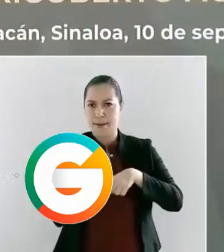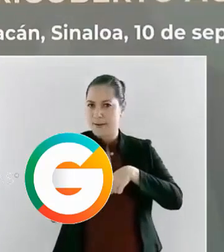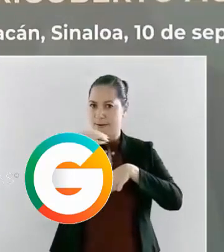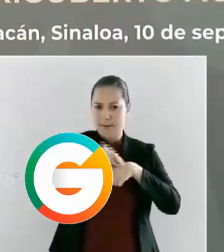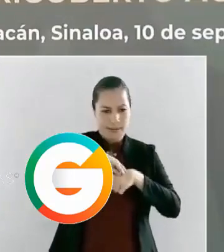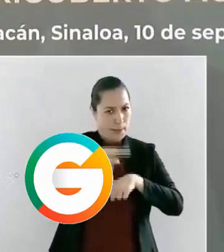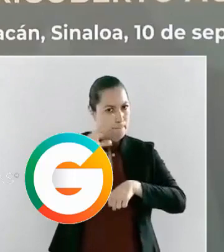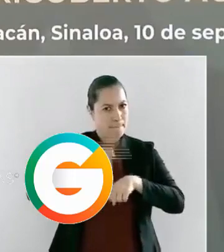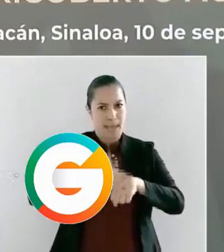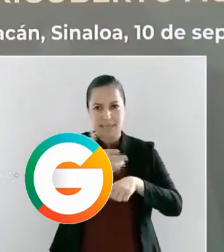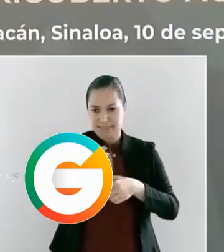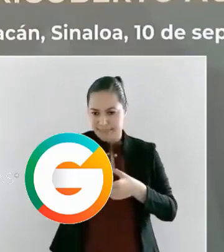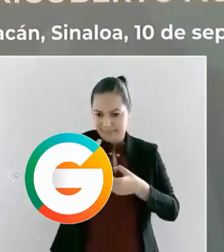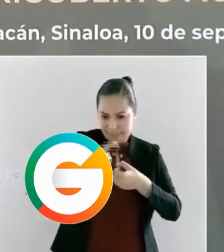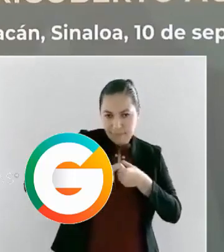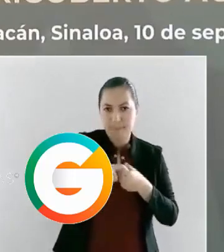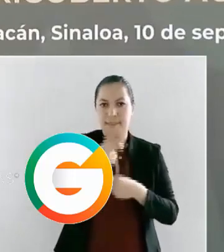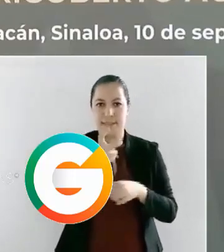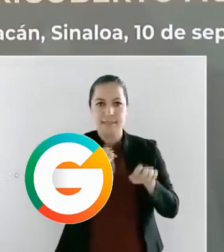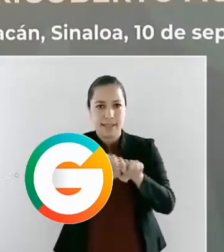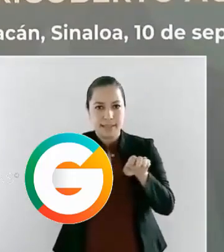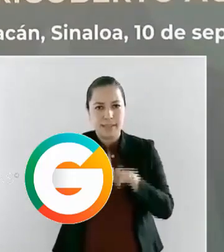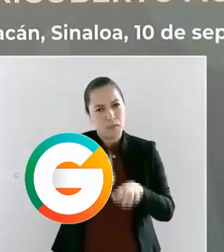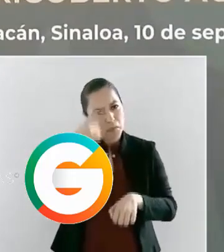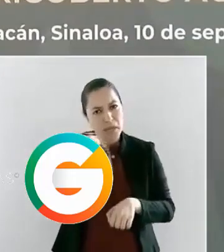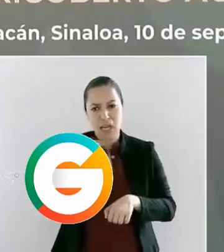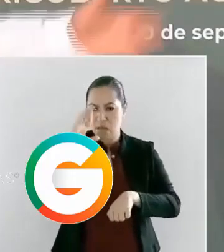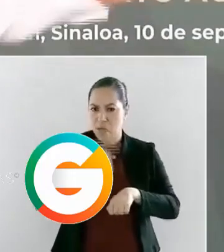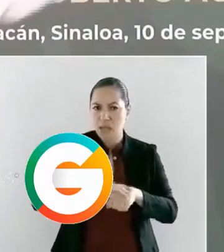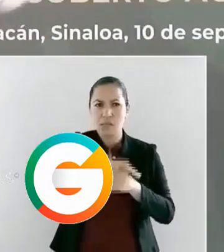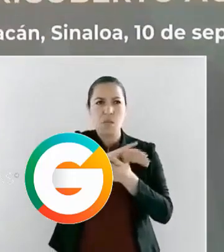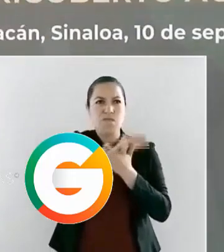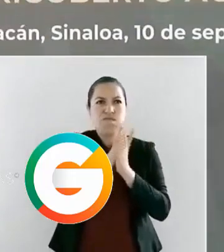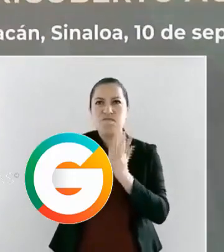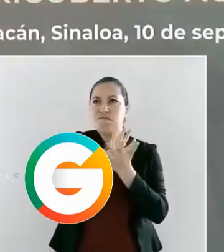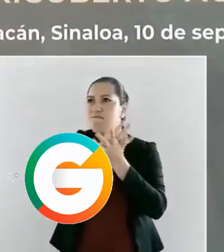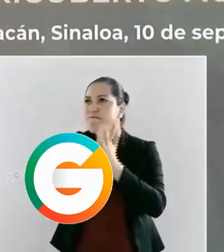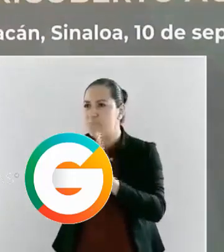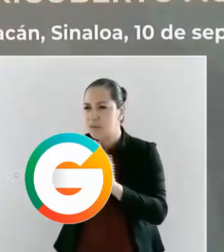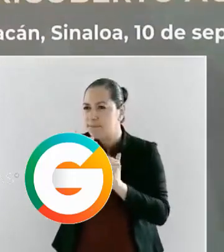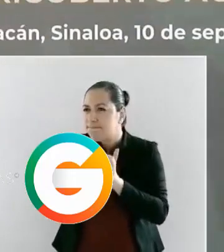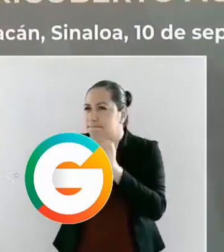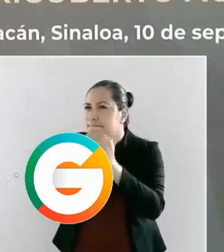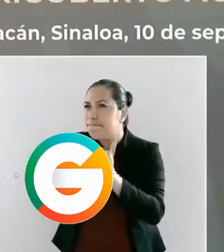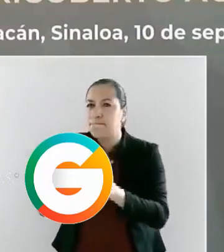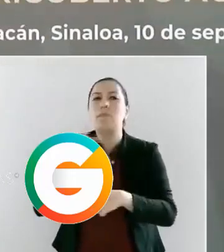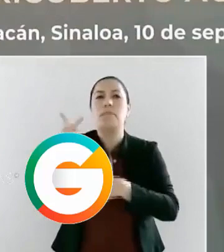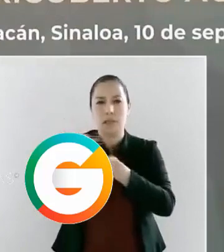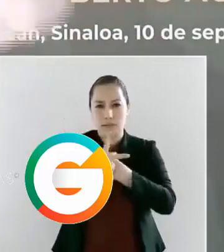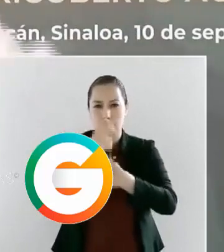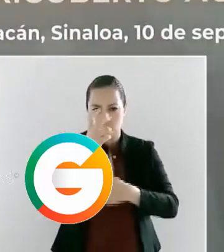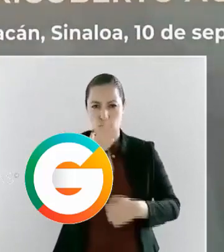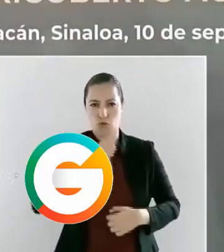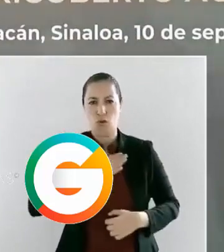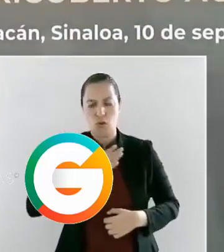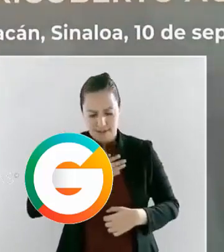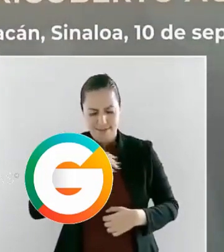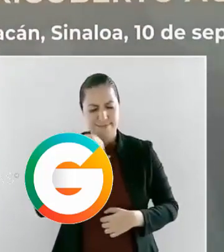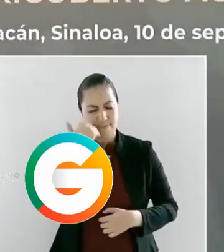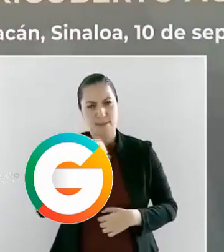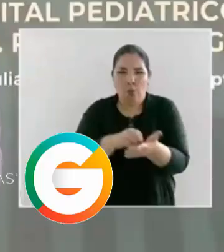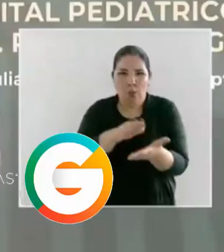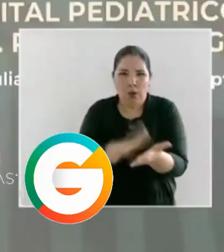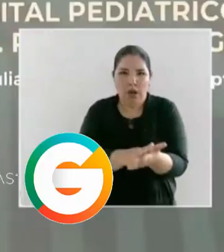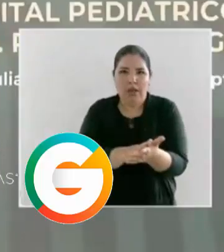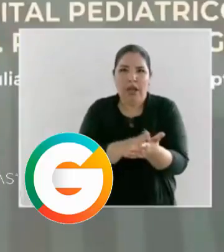nuestro equipo para seguir transformando nuestro país. Eso es lo que quería también informarles aquí en